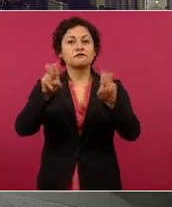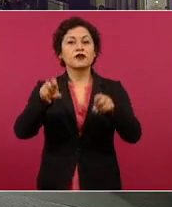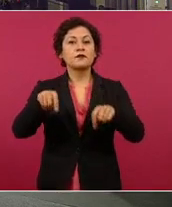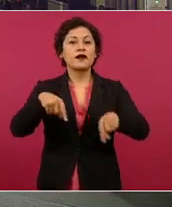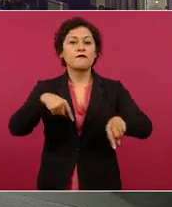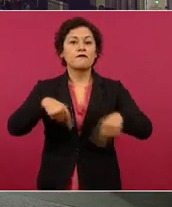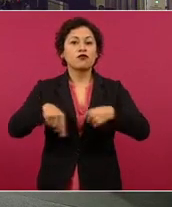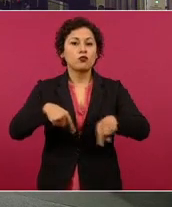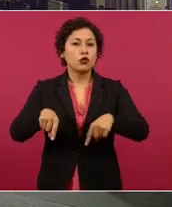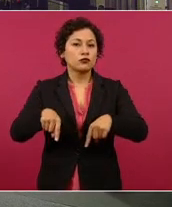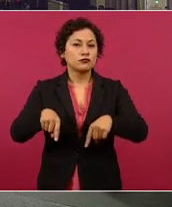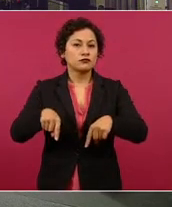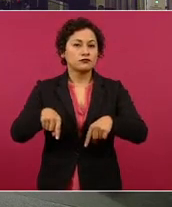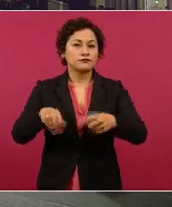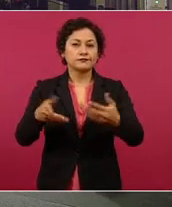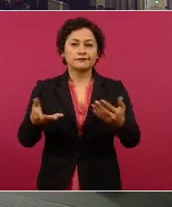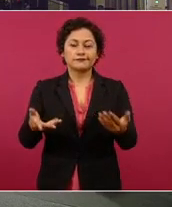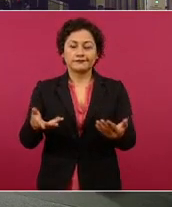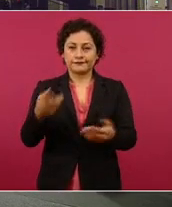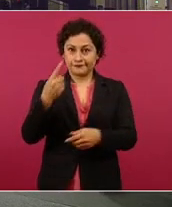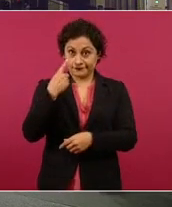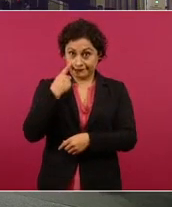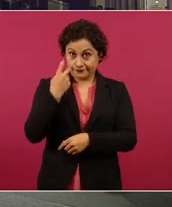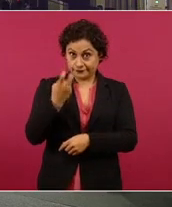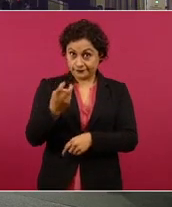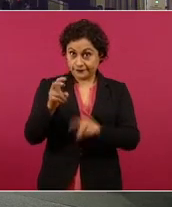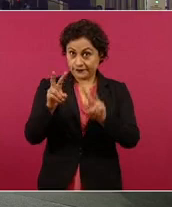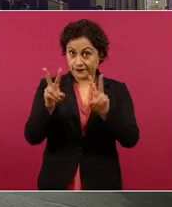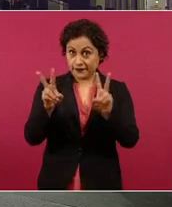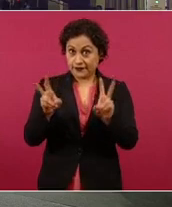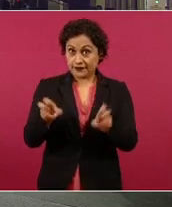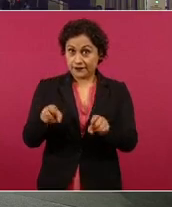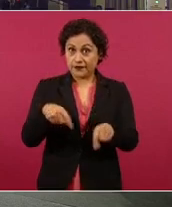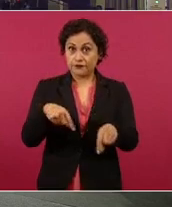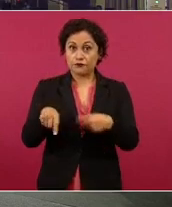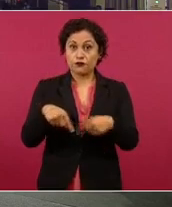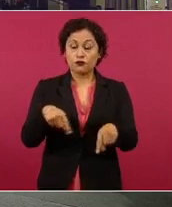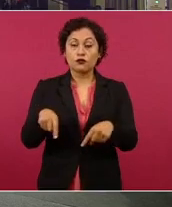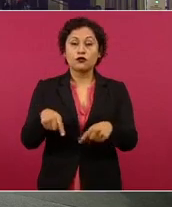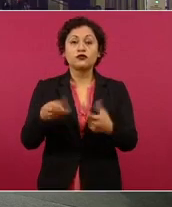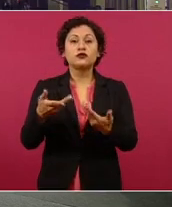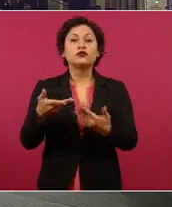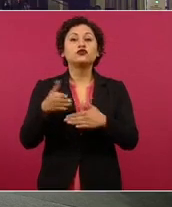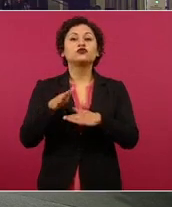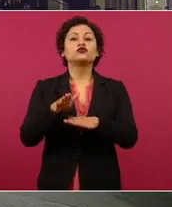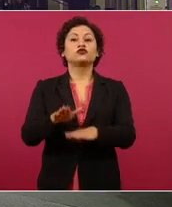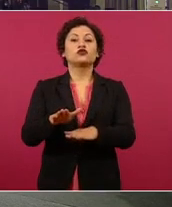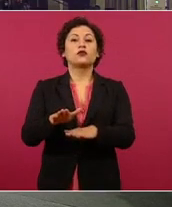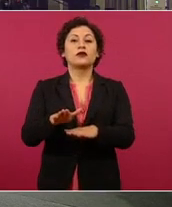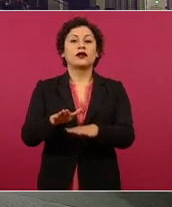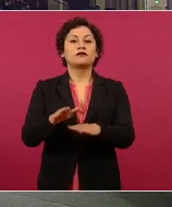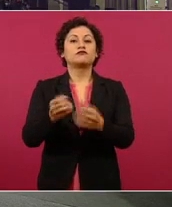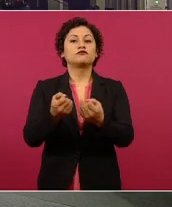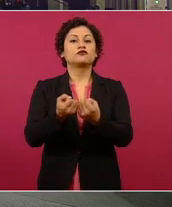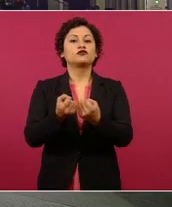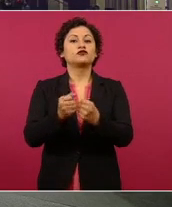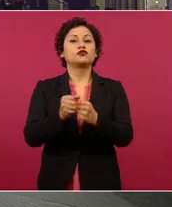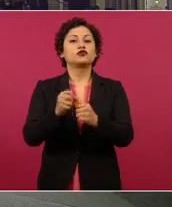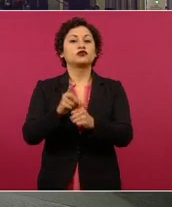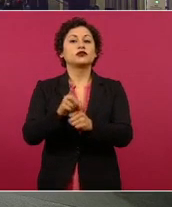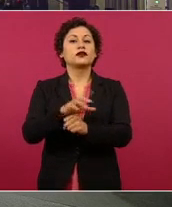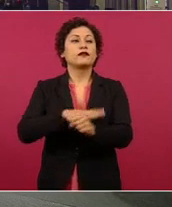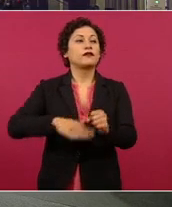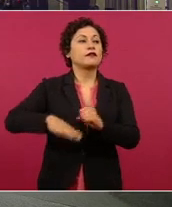tema que tiene que ver más con la sociedad